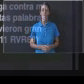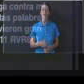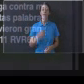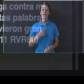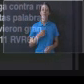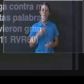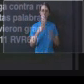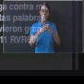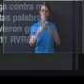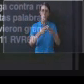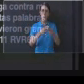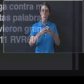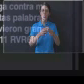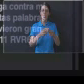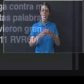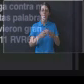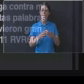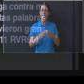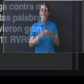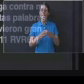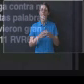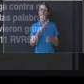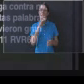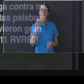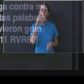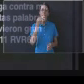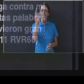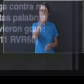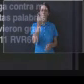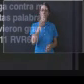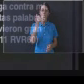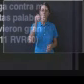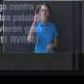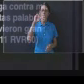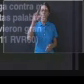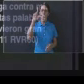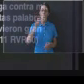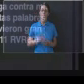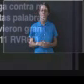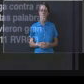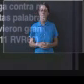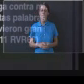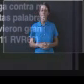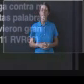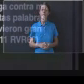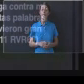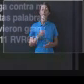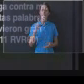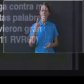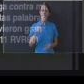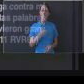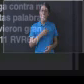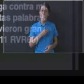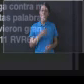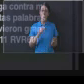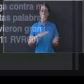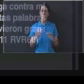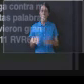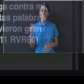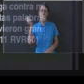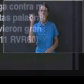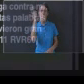Saúl. Mire, Saúl antes quería matar a David. Pero aquí le tuvo miedo a Goliat.